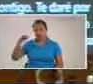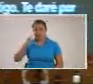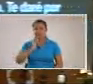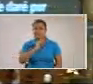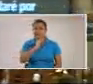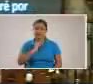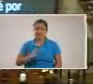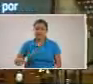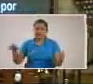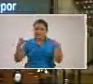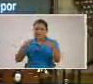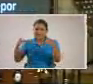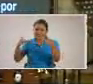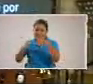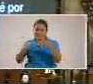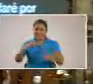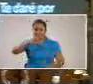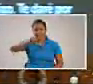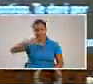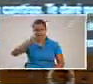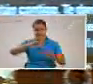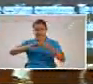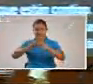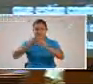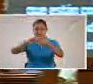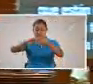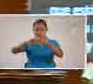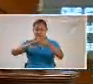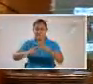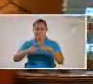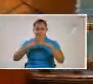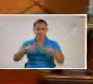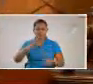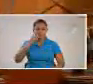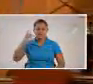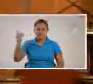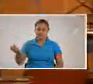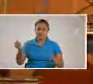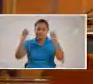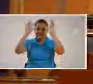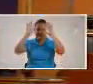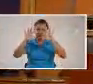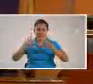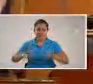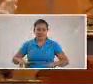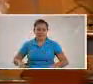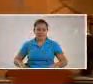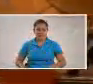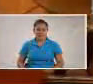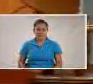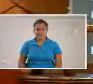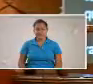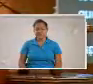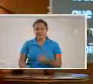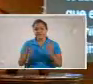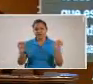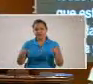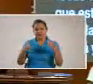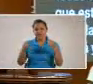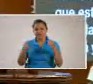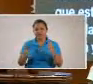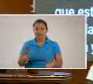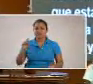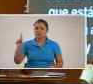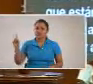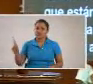sitiar Jerusalén, pero de Dios descendió fuego del cielo y los devoró. Entonces, eso fue de alguna forma